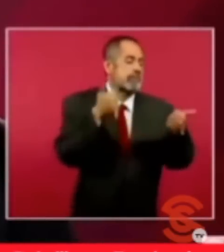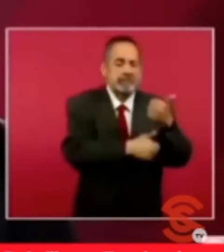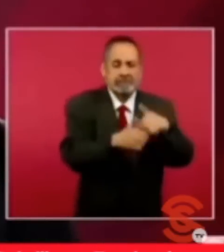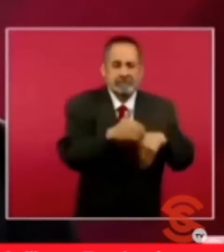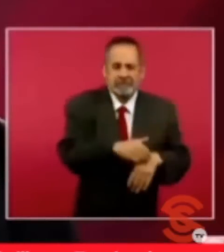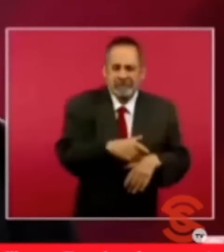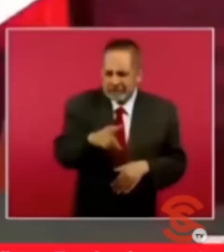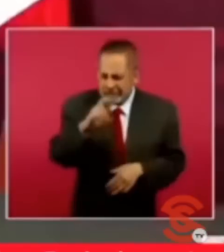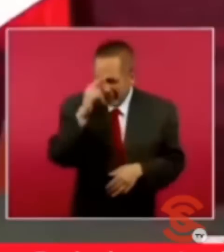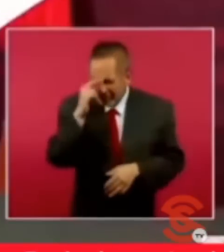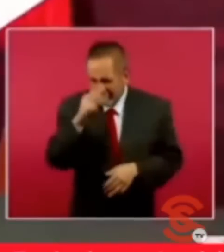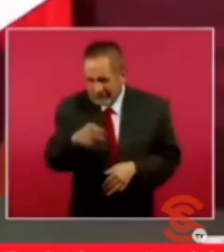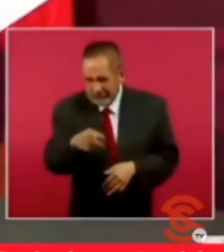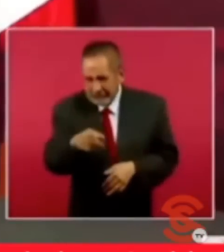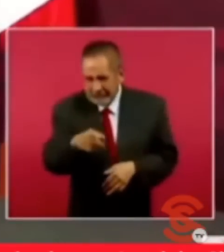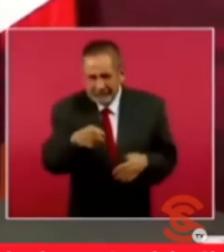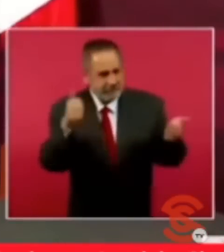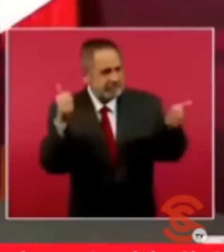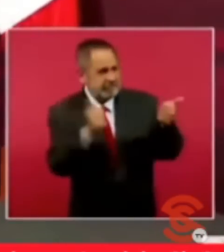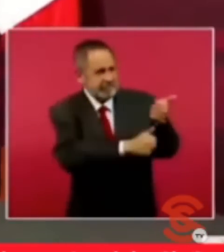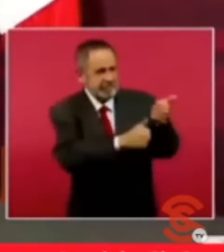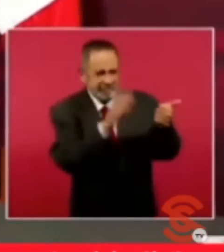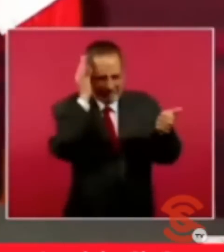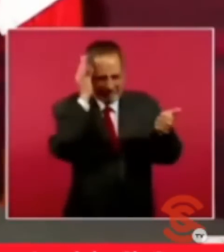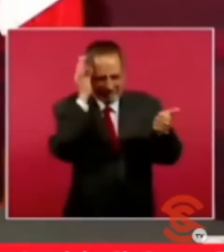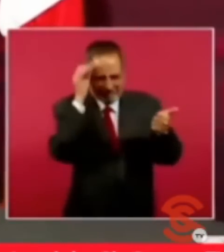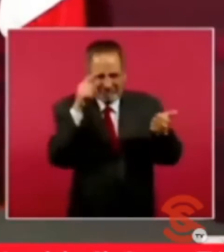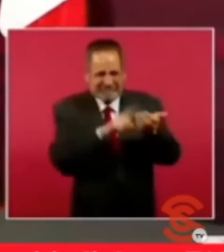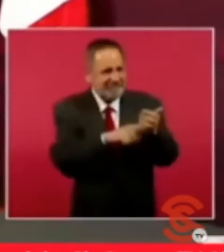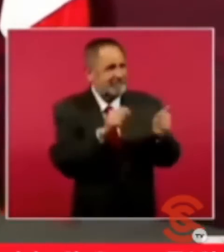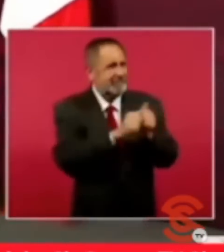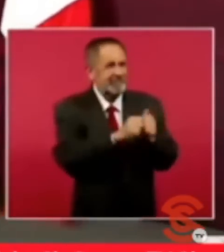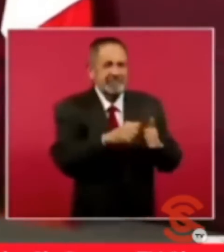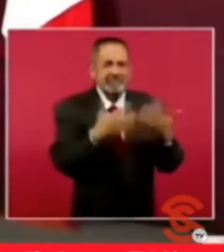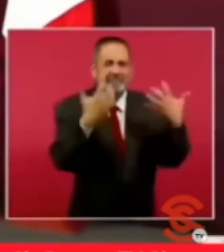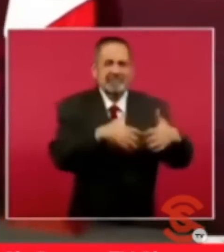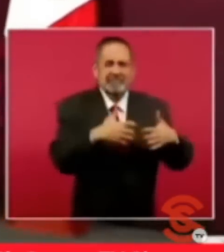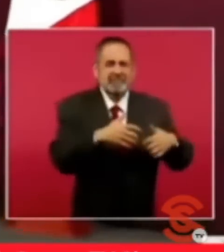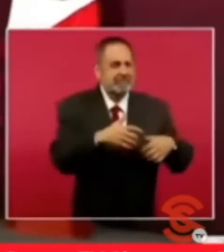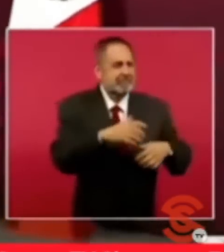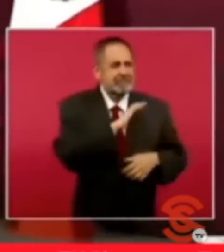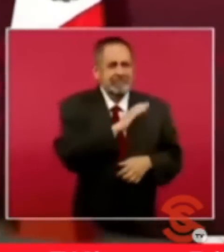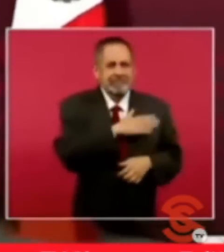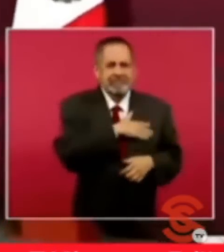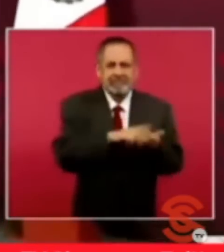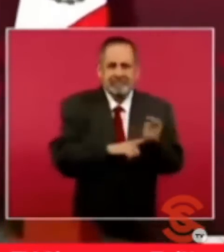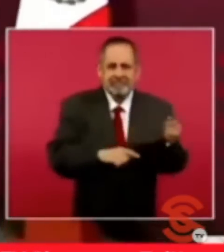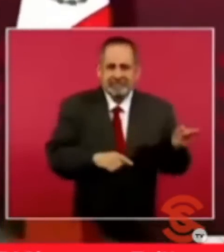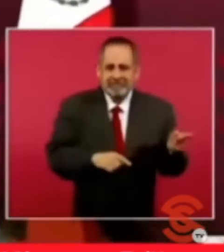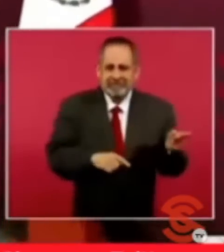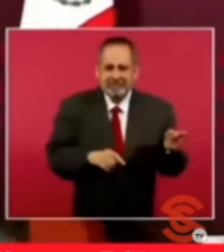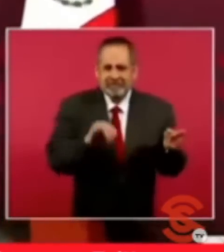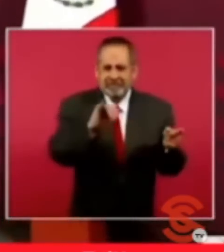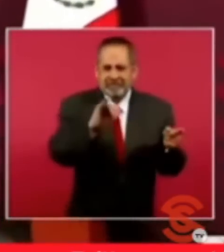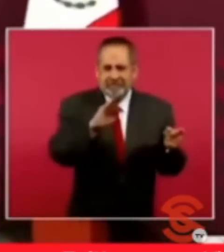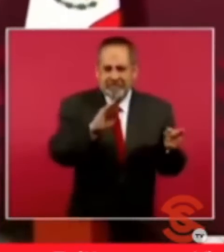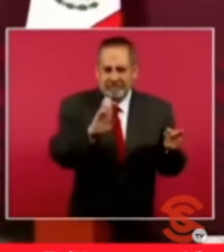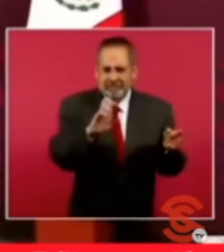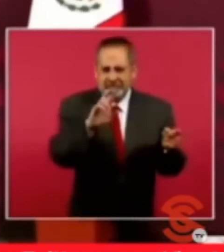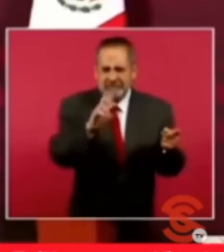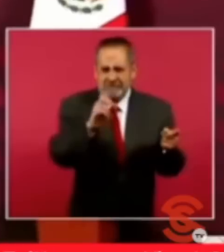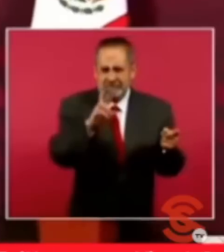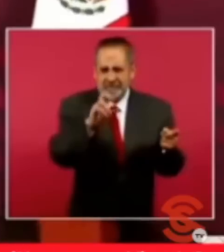si mal no recuerdo, de empleado de una empresa energética española, creo que se llama